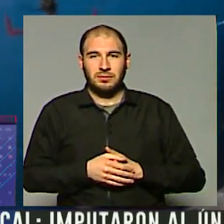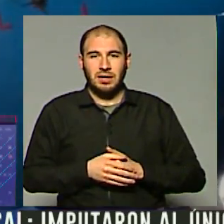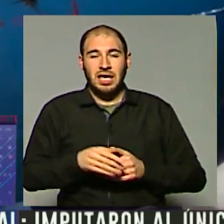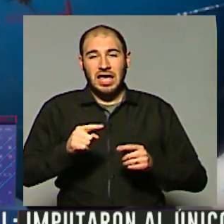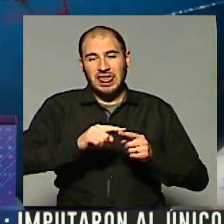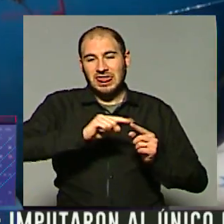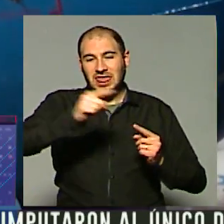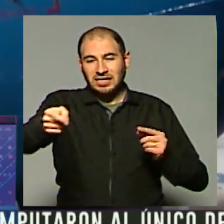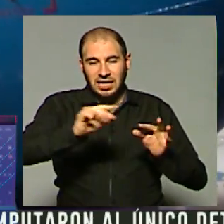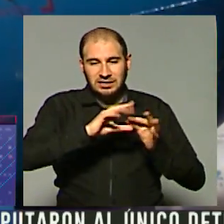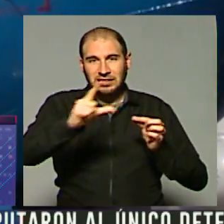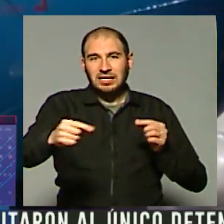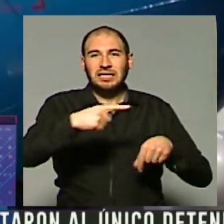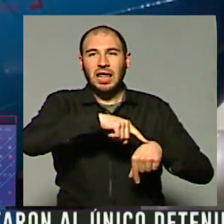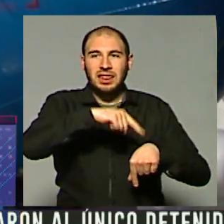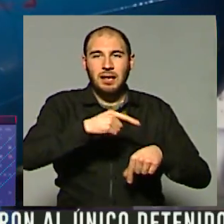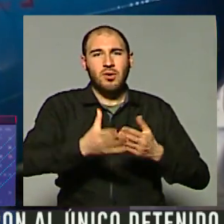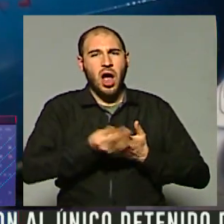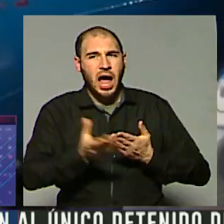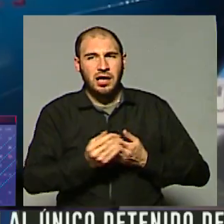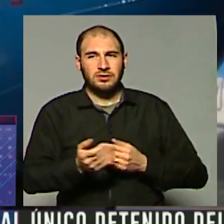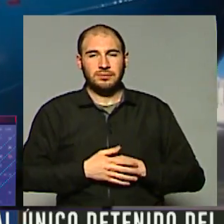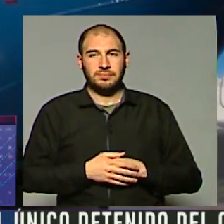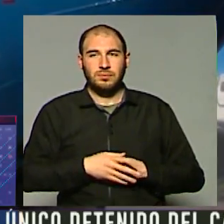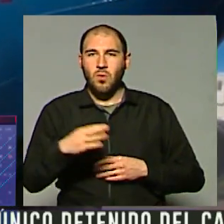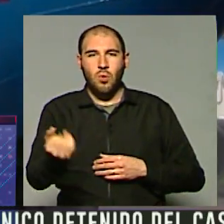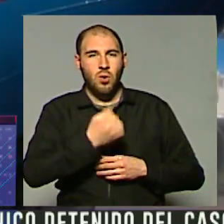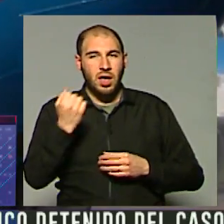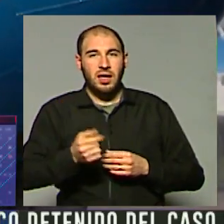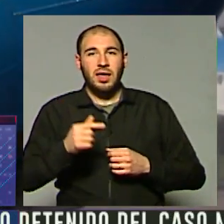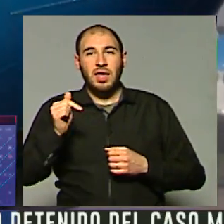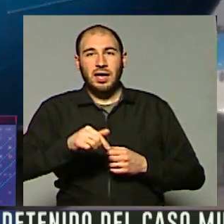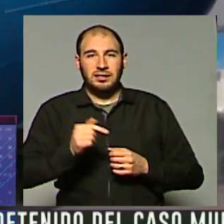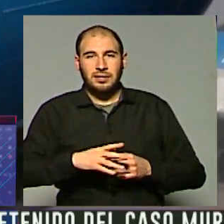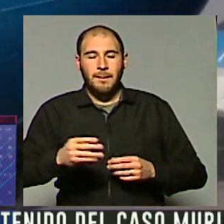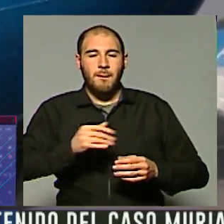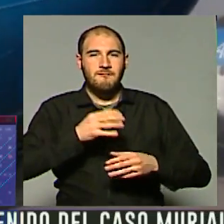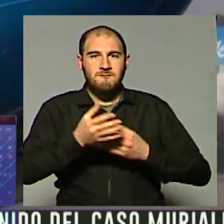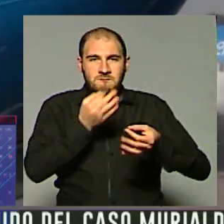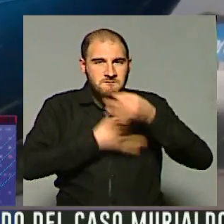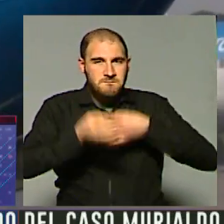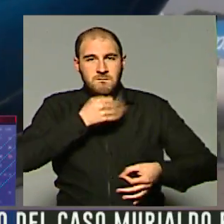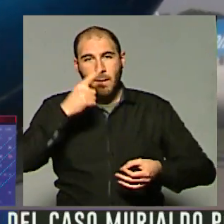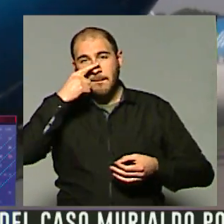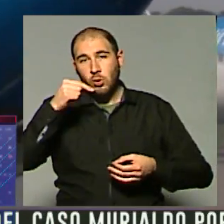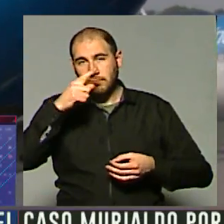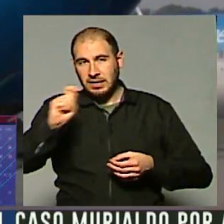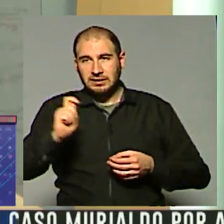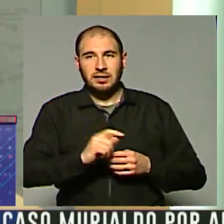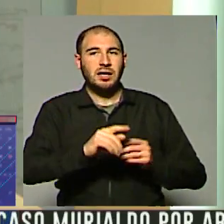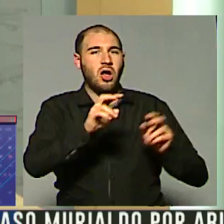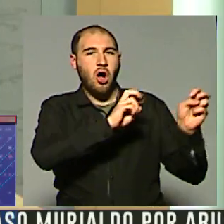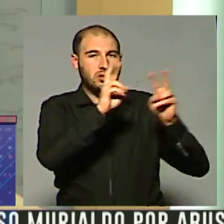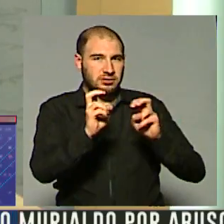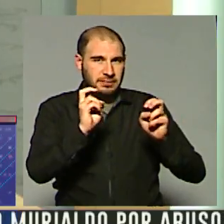la distancia, lo que es el tiempo y el costo, fundamentalmente ha generado este boom particular que se ha dado en el último mes. Bueno, otro de los